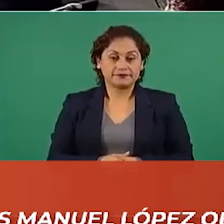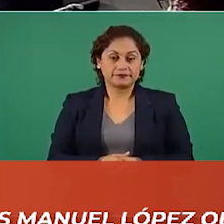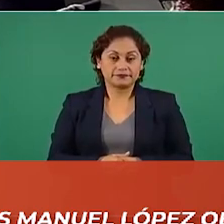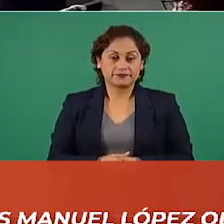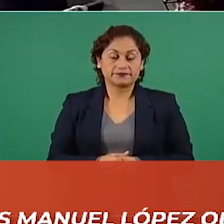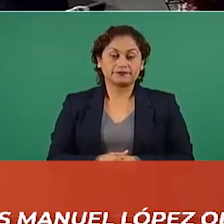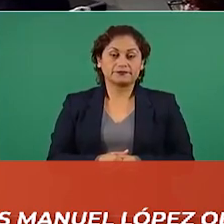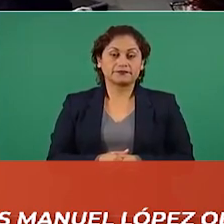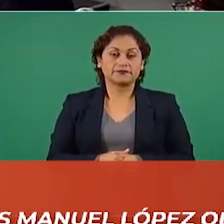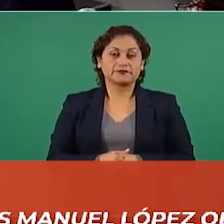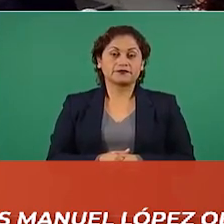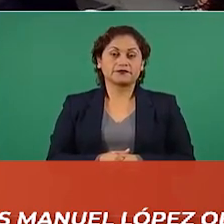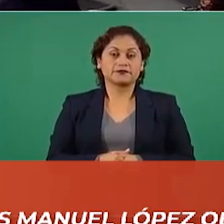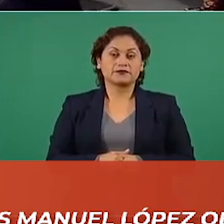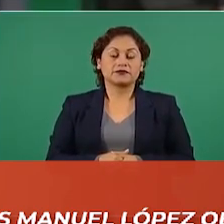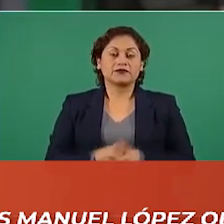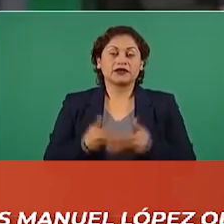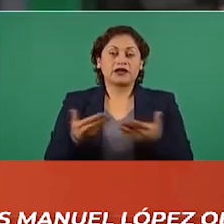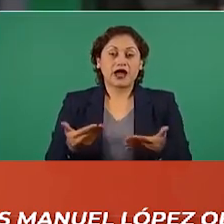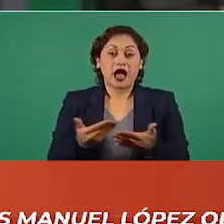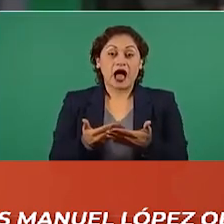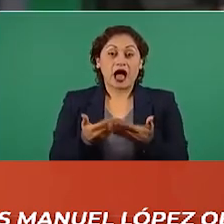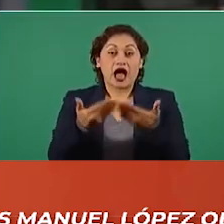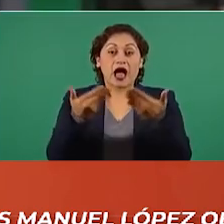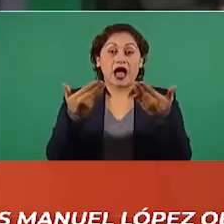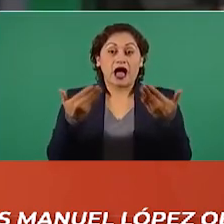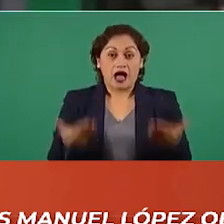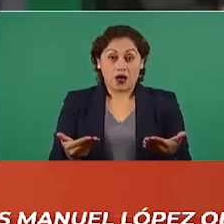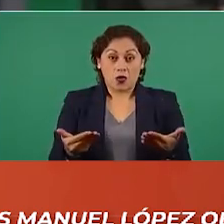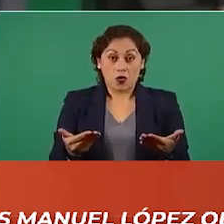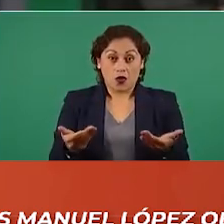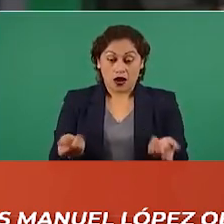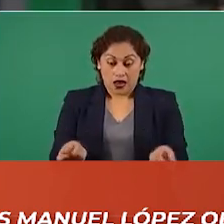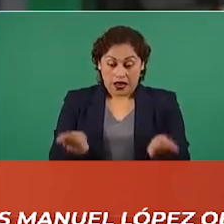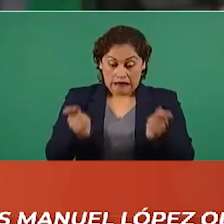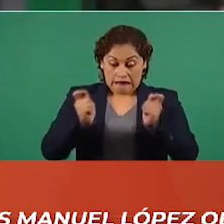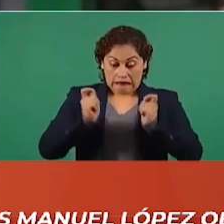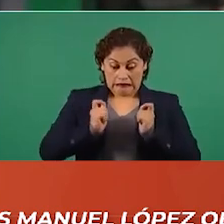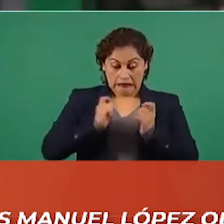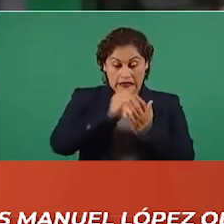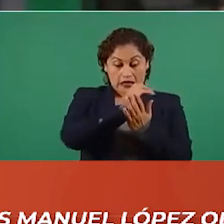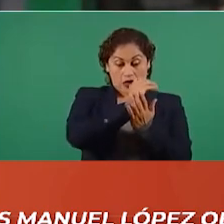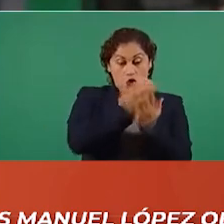hacernos cargo de contratos que significan